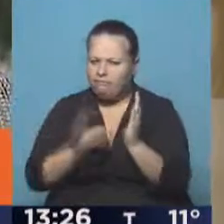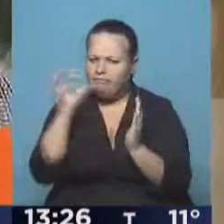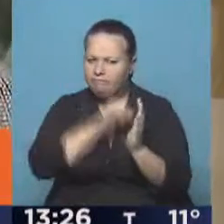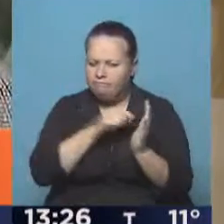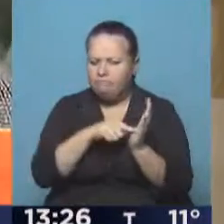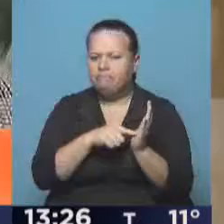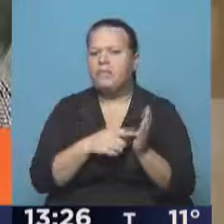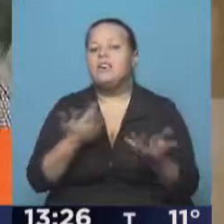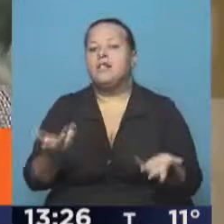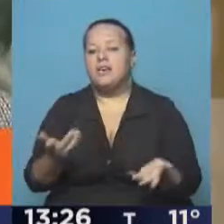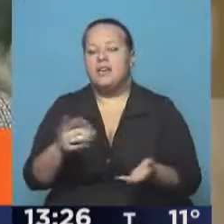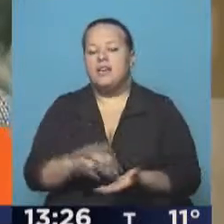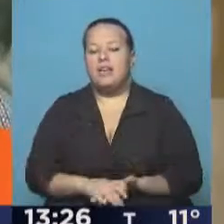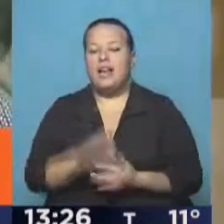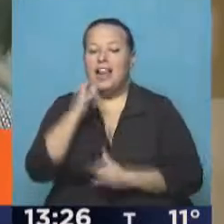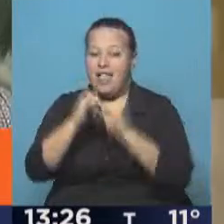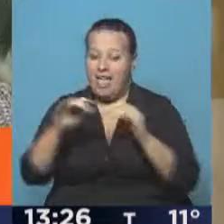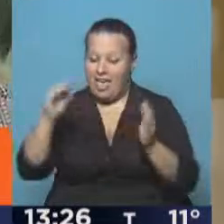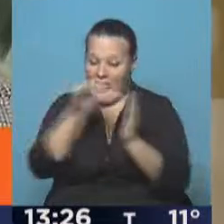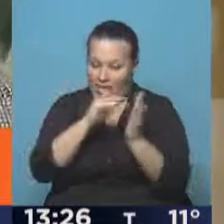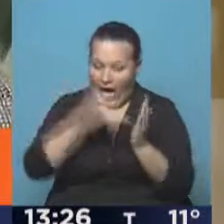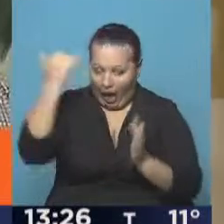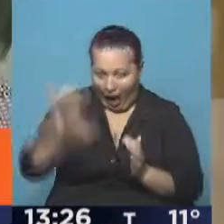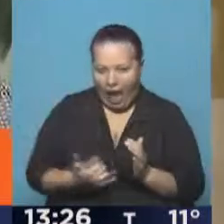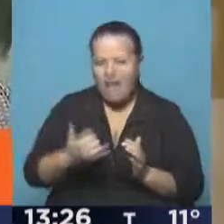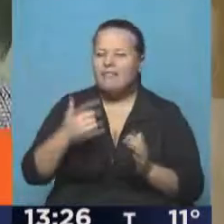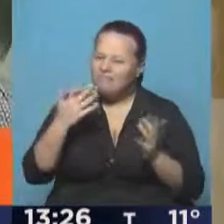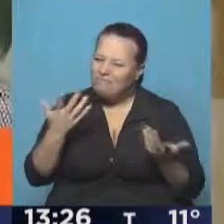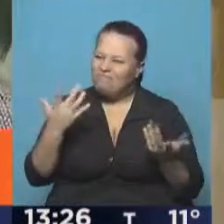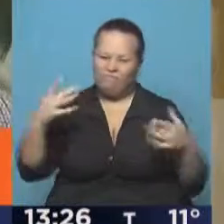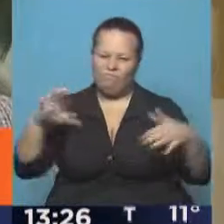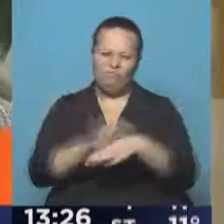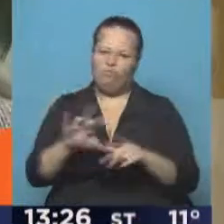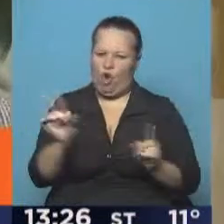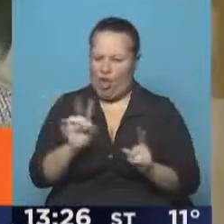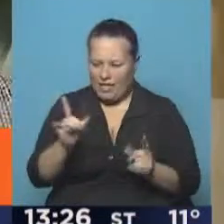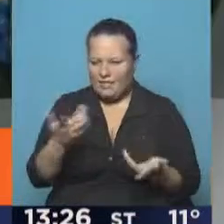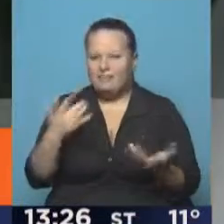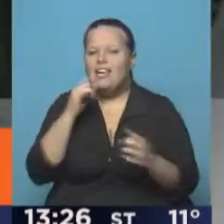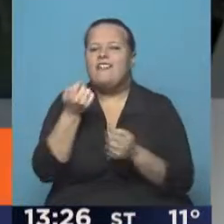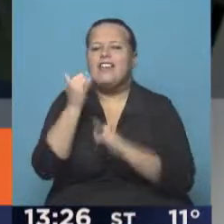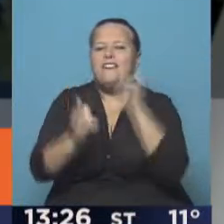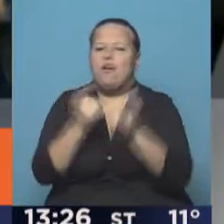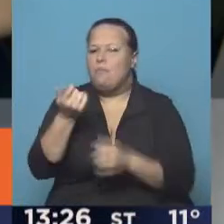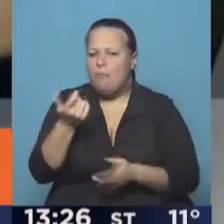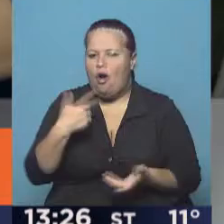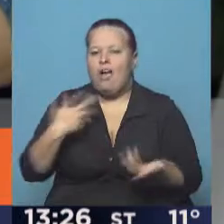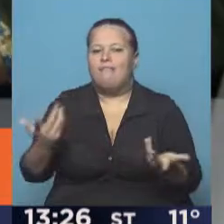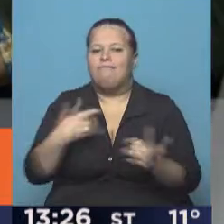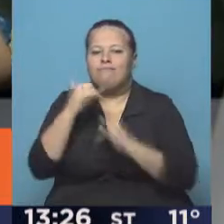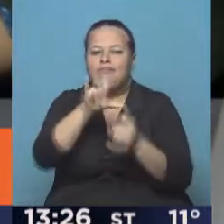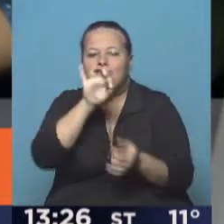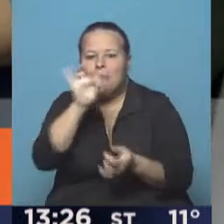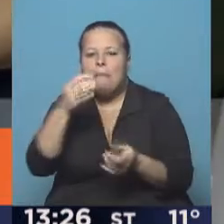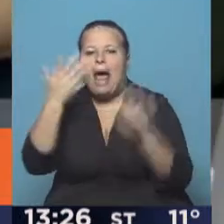y los datos que tenemos son también bastante inconsistentes así es poca la información que uno puede sacar de los